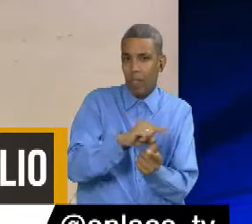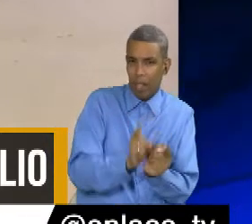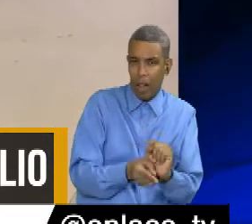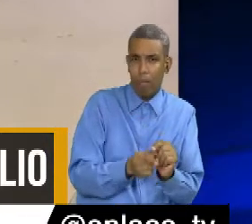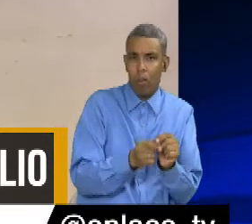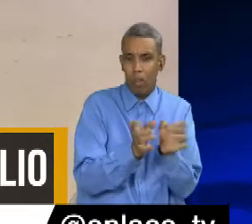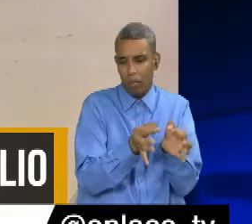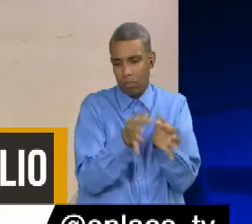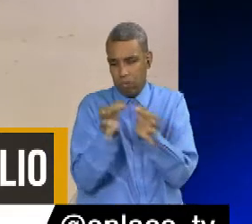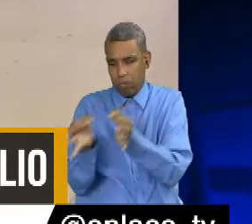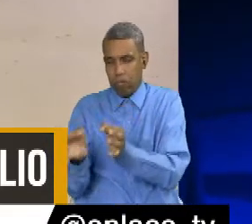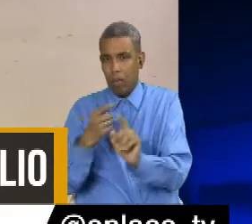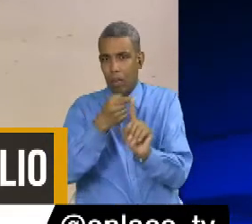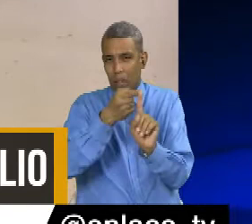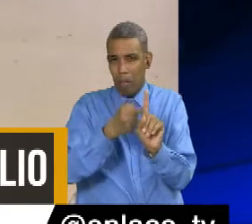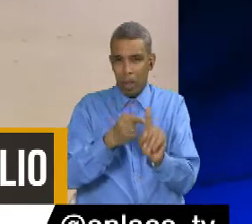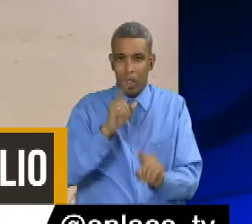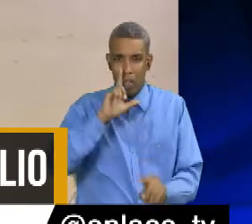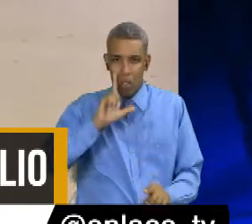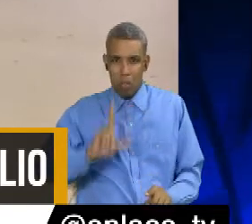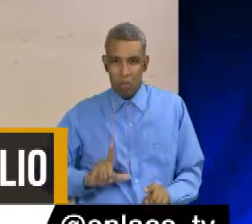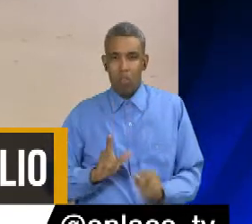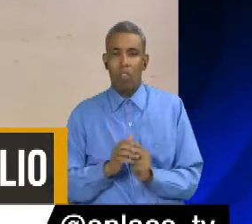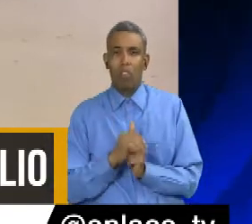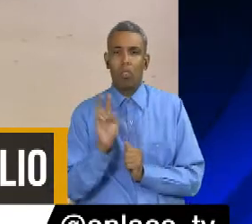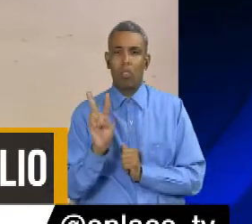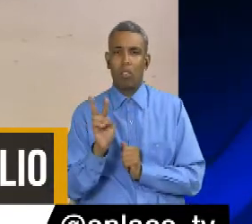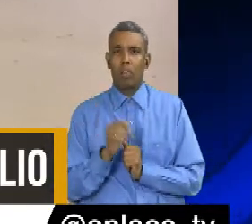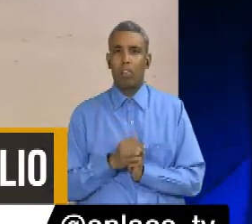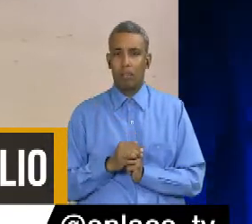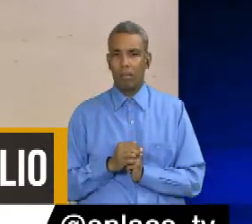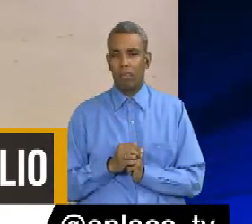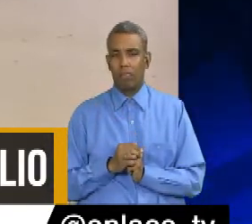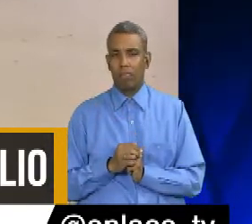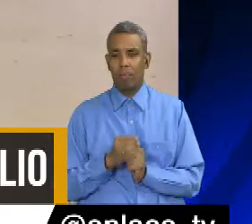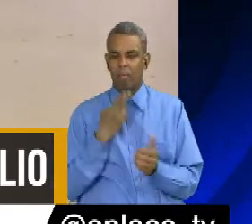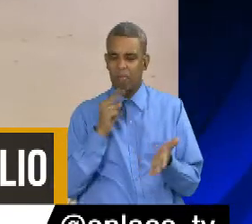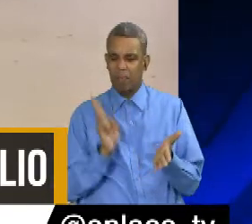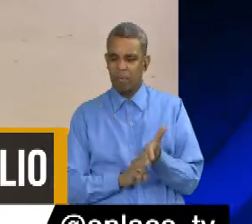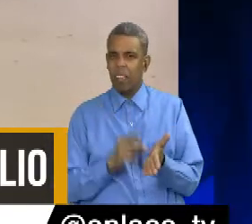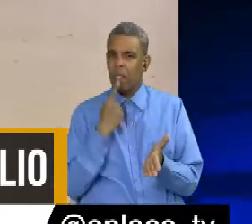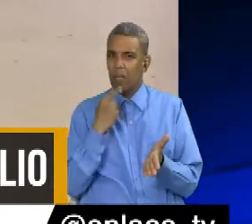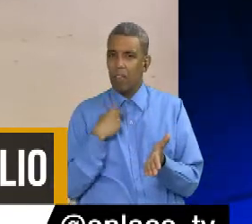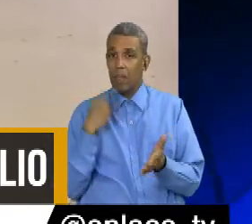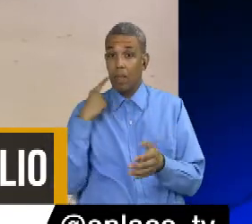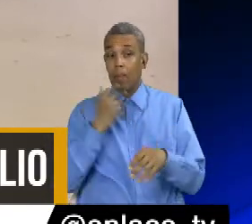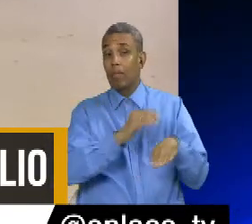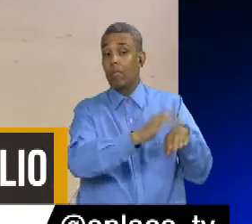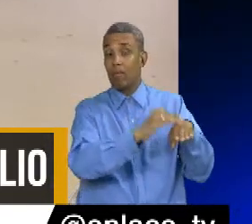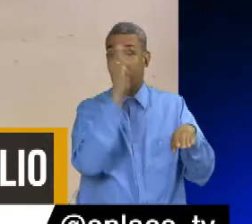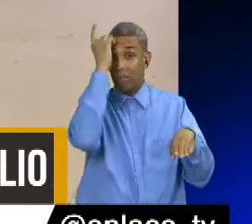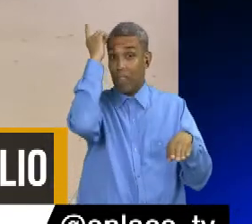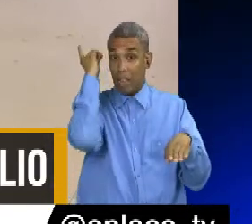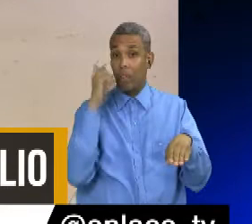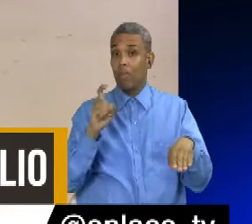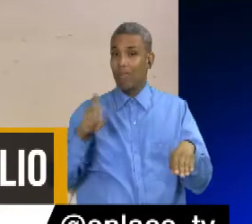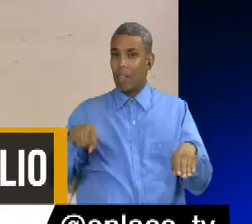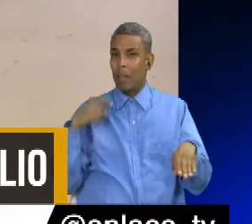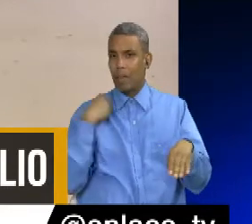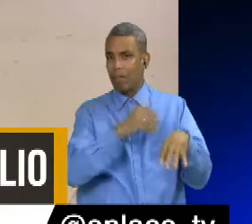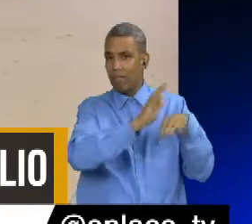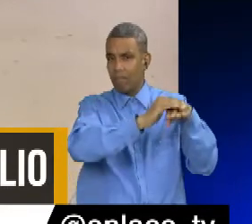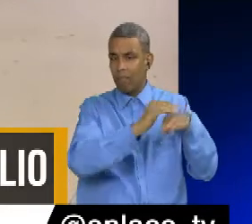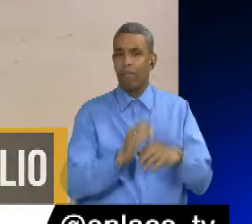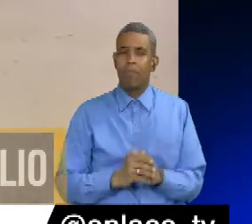al alcalde del municipio de Barranca Bermeja y a la Registraduría Municipal del Estado Civil. Esta es la información, es una noticia en desarrollo que